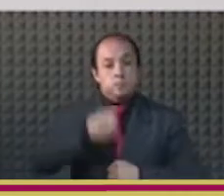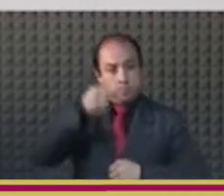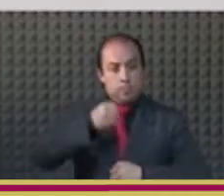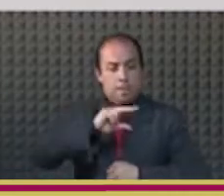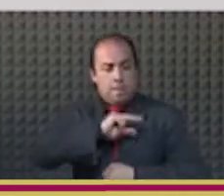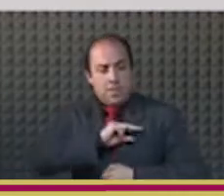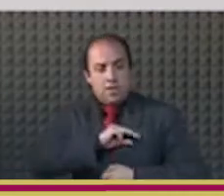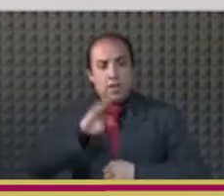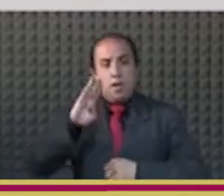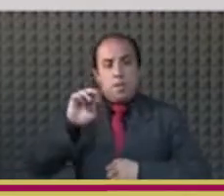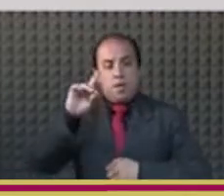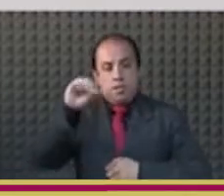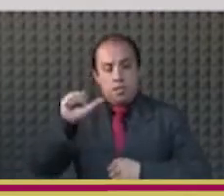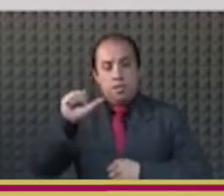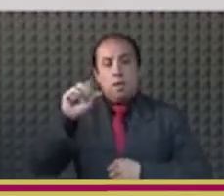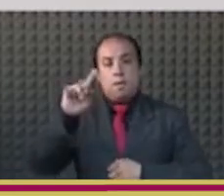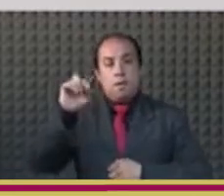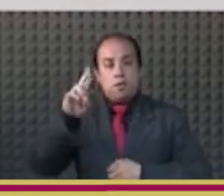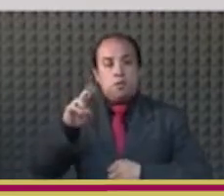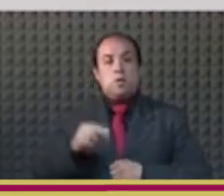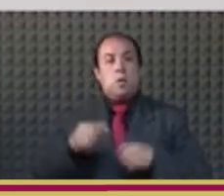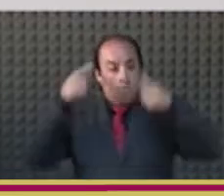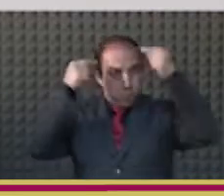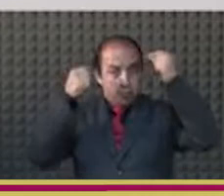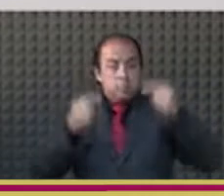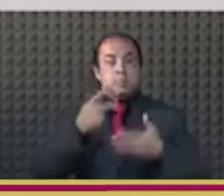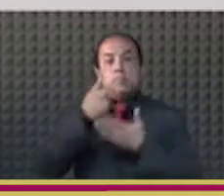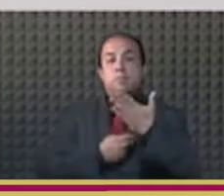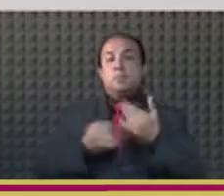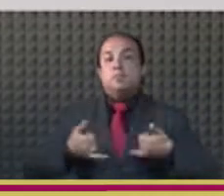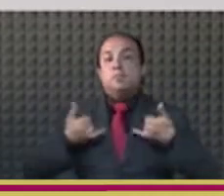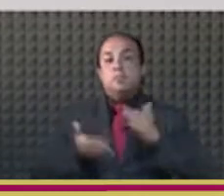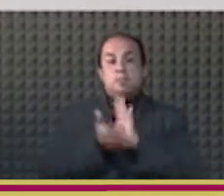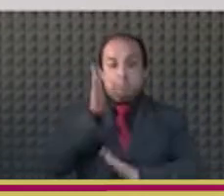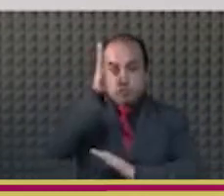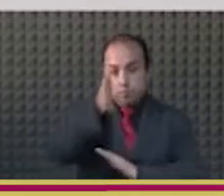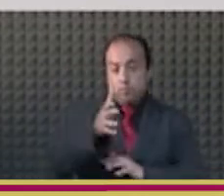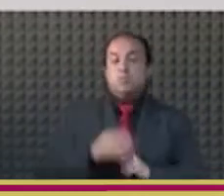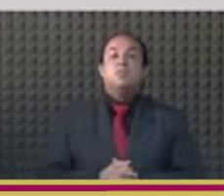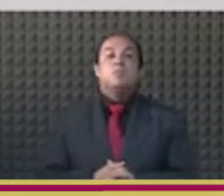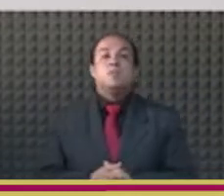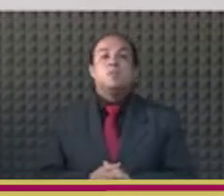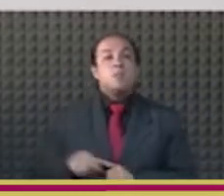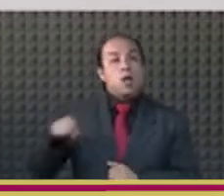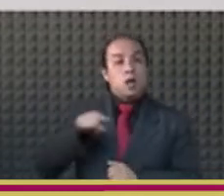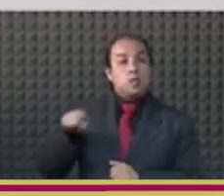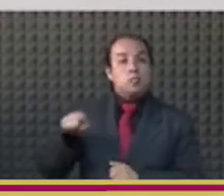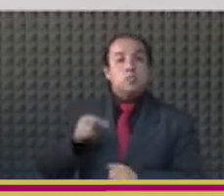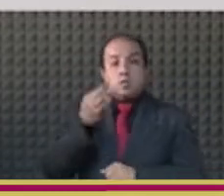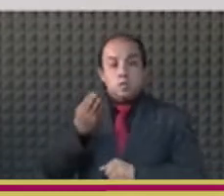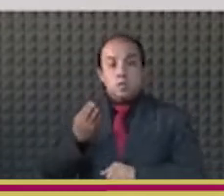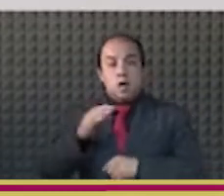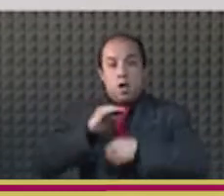muy especial a Brenda y Víctor, egresados del programa Jóvenes Construyendo el Futuro, quienes recibieron y concluyeron